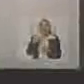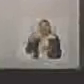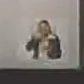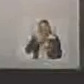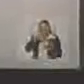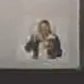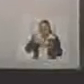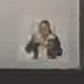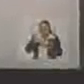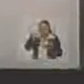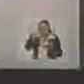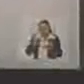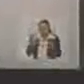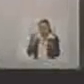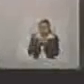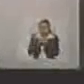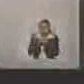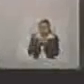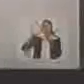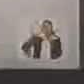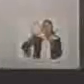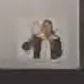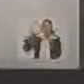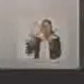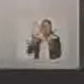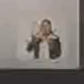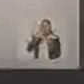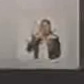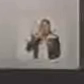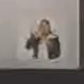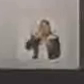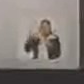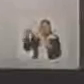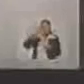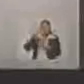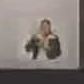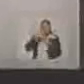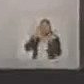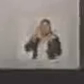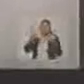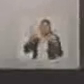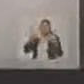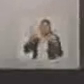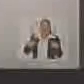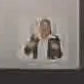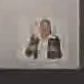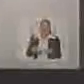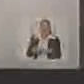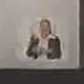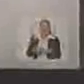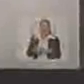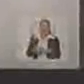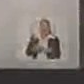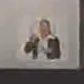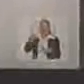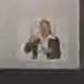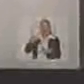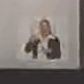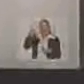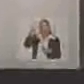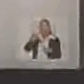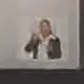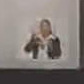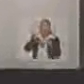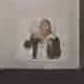una amplia estrategia de colaboración con la Secretaría a efecto de que esto ya no vuelva a suceder. Tenemos que generar atlas delictivos para conocer cuáles son los lugares de